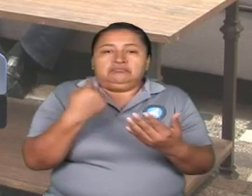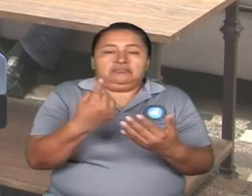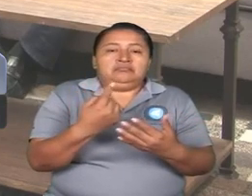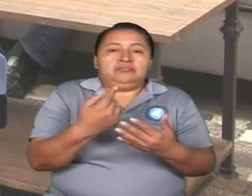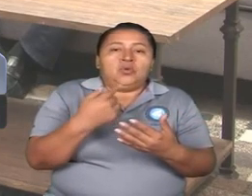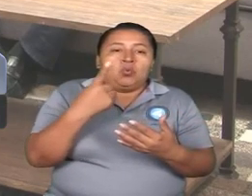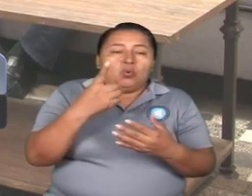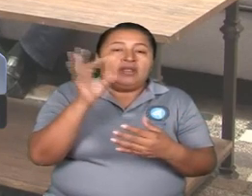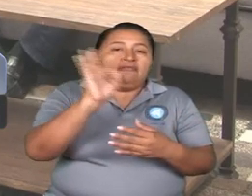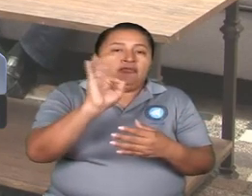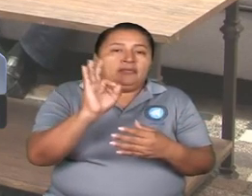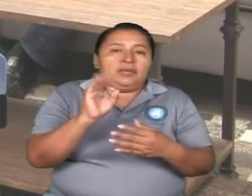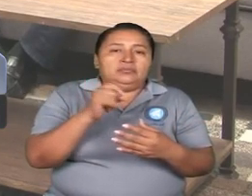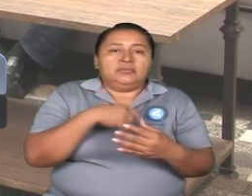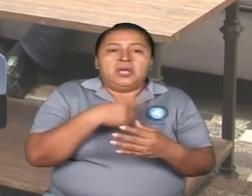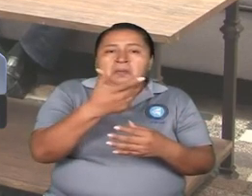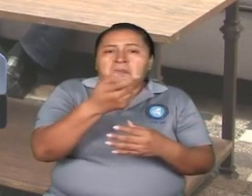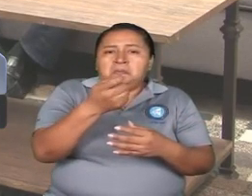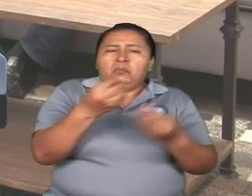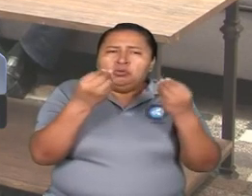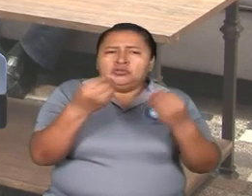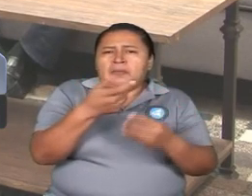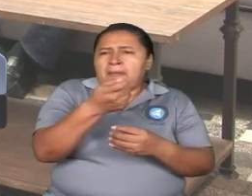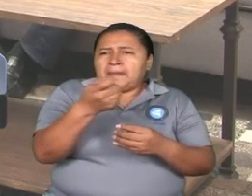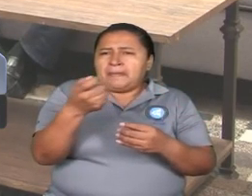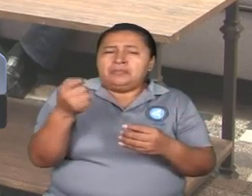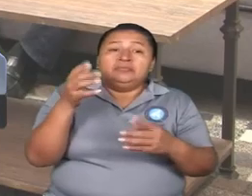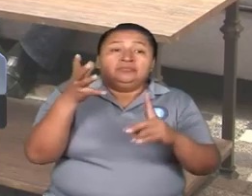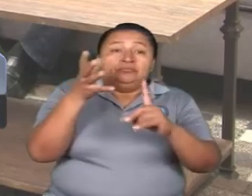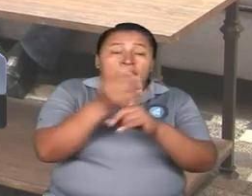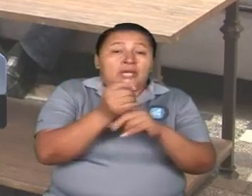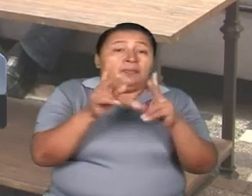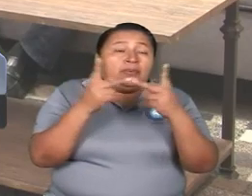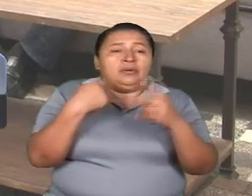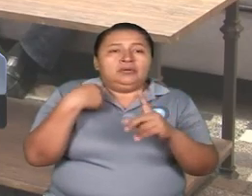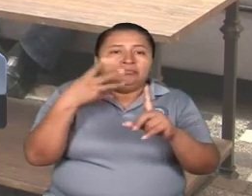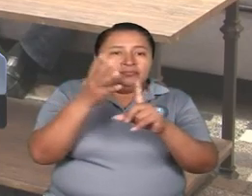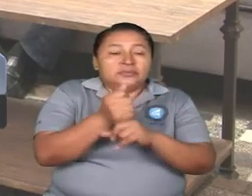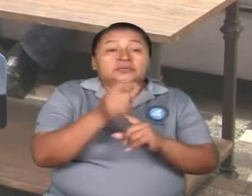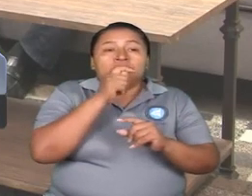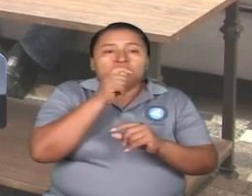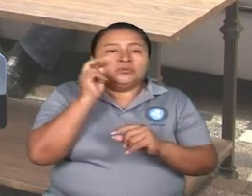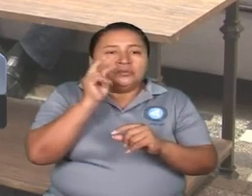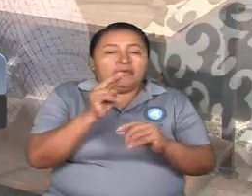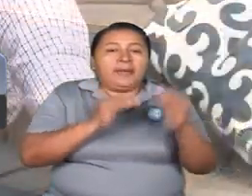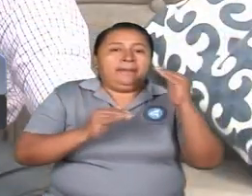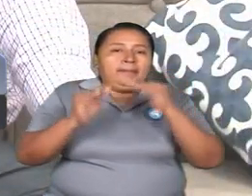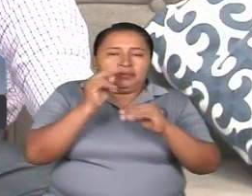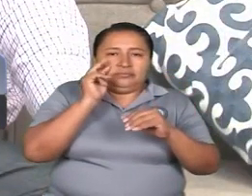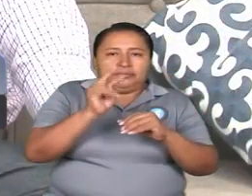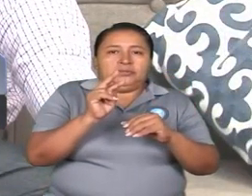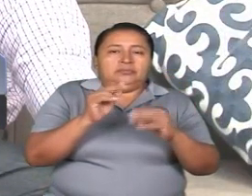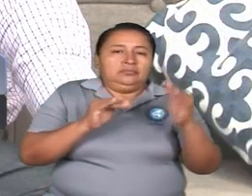una opción que nuestro pueblo lo vea cada vez más,